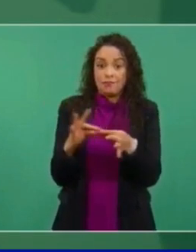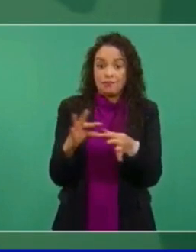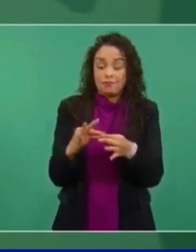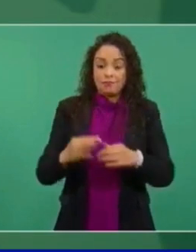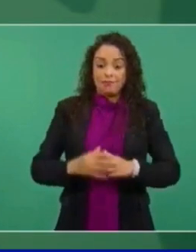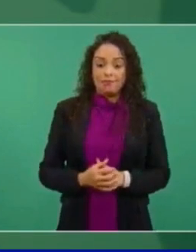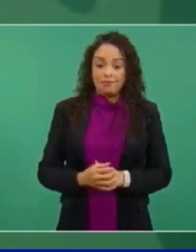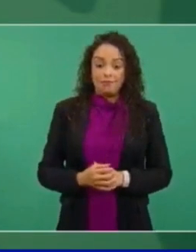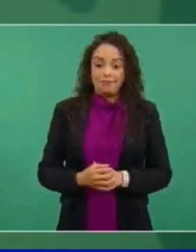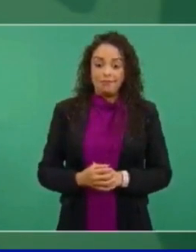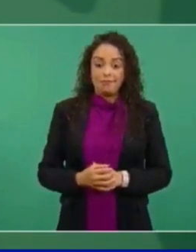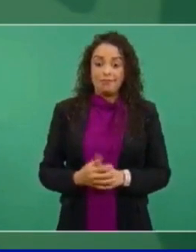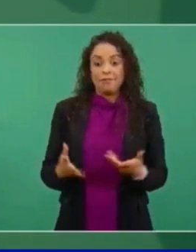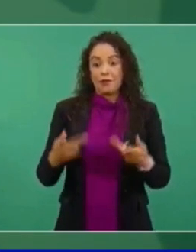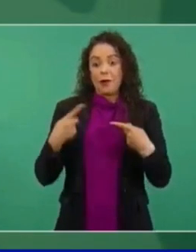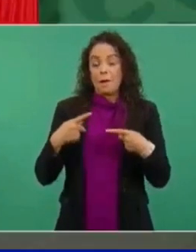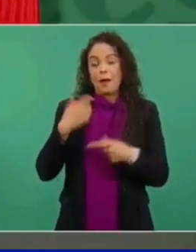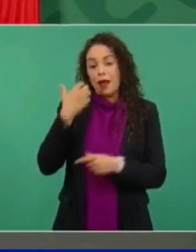guardar su lugar,